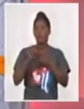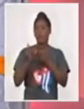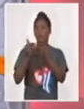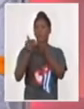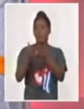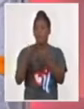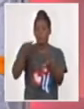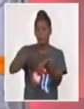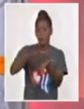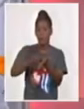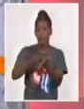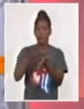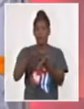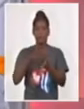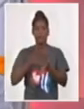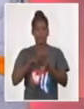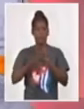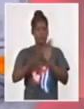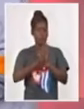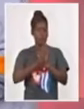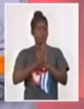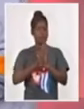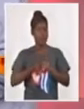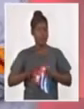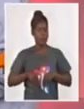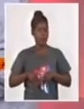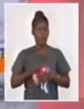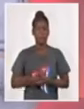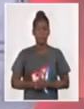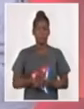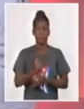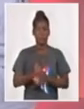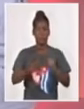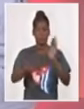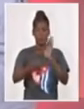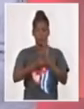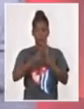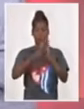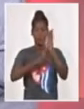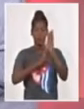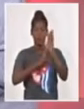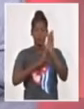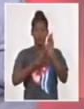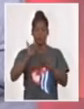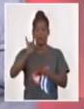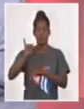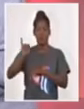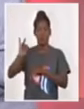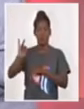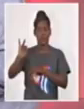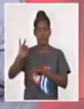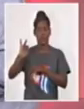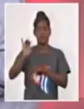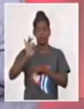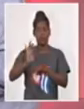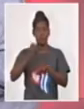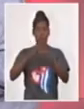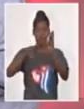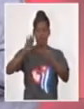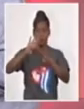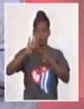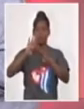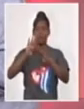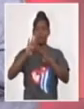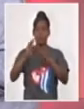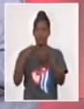fue implementada a partir de la resolución 97 de la Ministra del Comercio Interior del 20 de julio